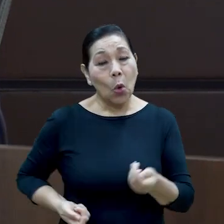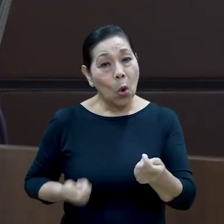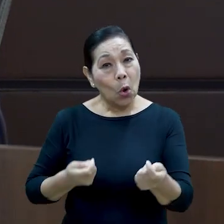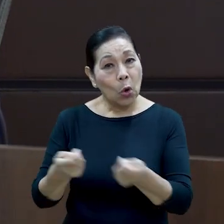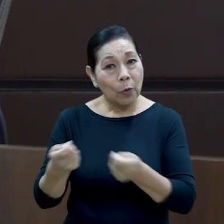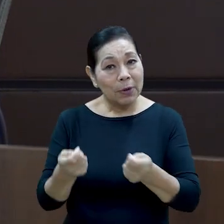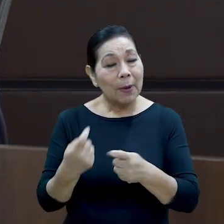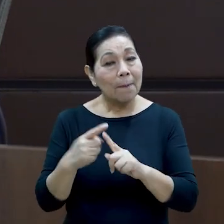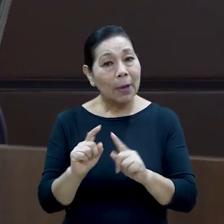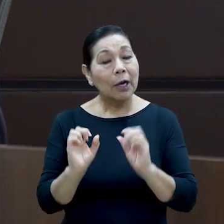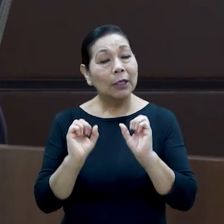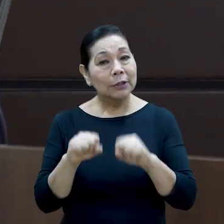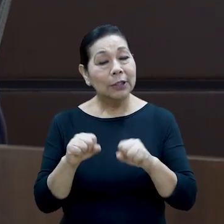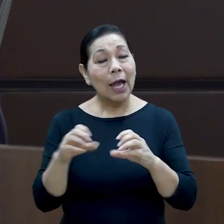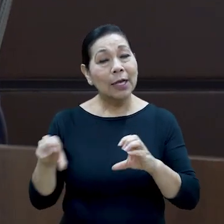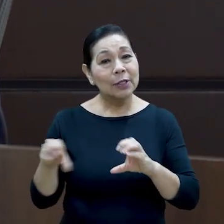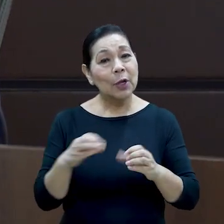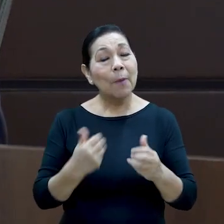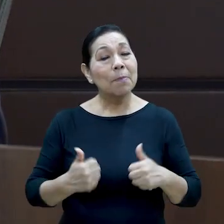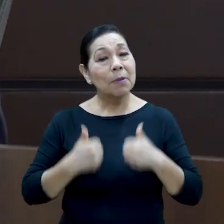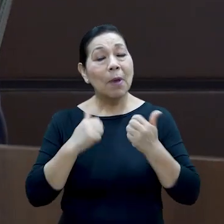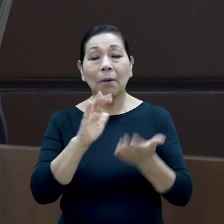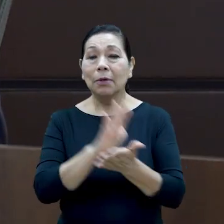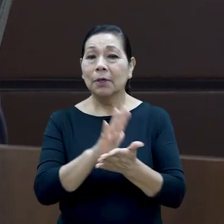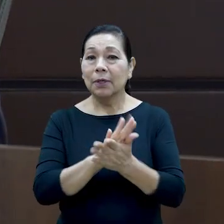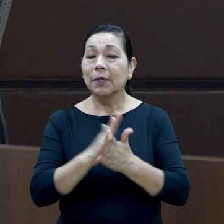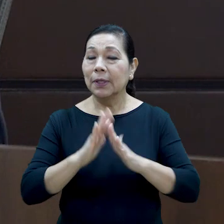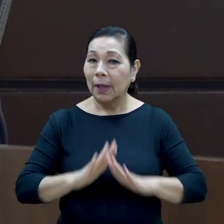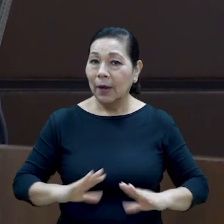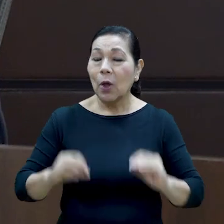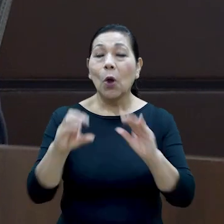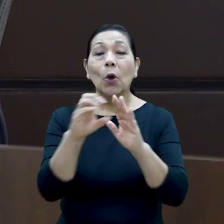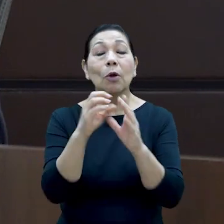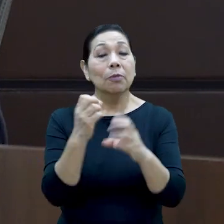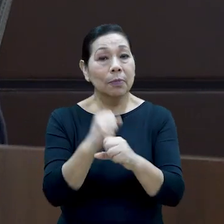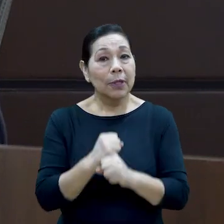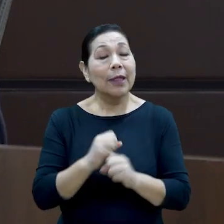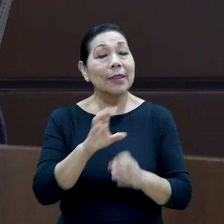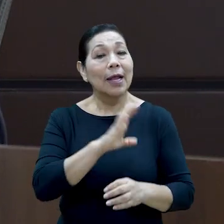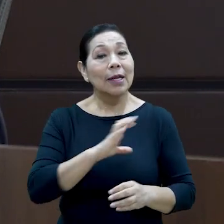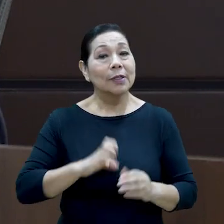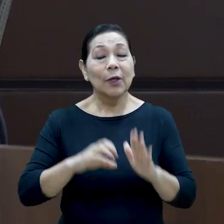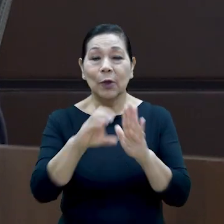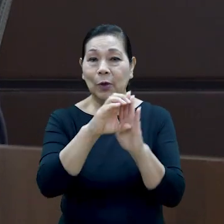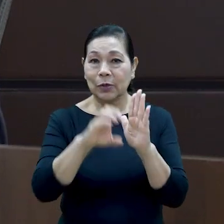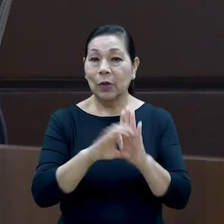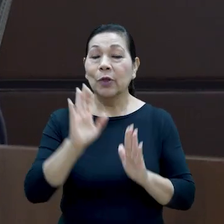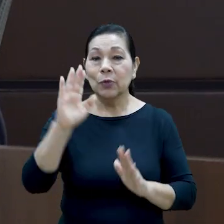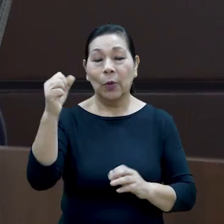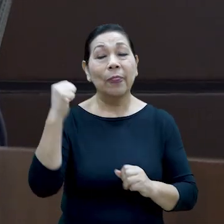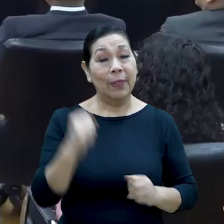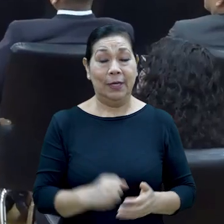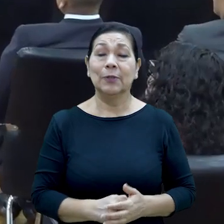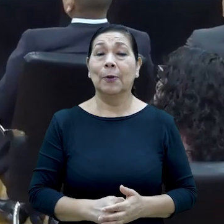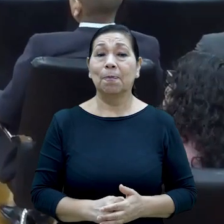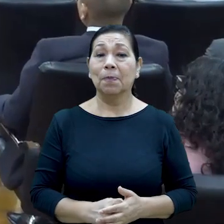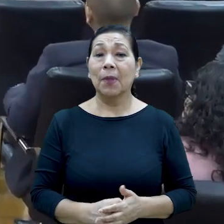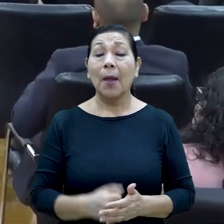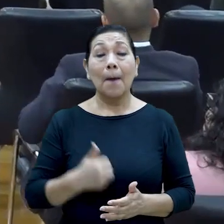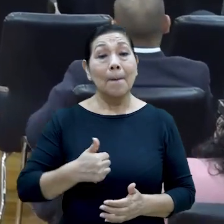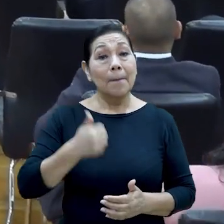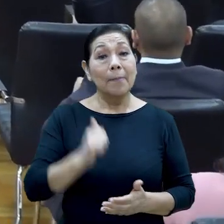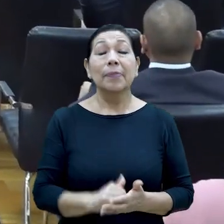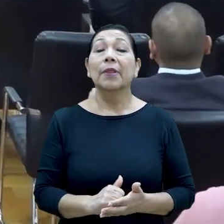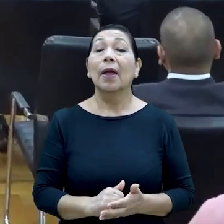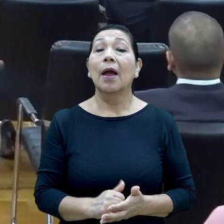gobernantes y gobernados para efectos de lograr la existencia y convivencia pacífica y sobre todo la consolidación del Estado constitucional de derecho. Por su parte,